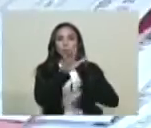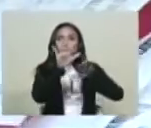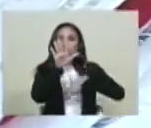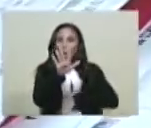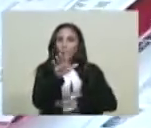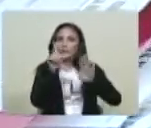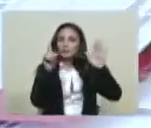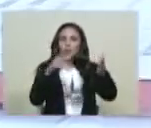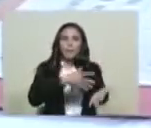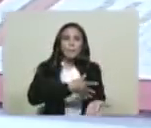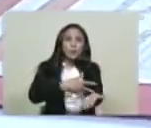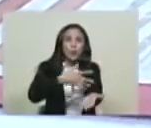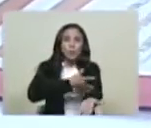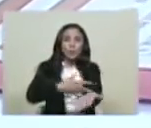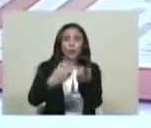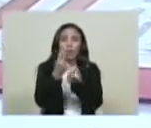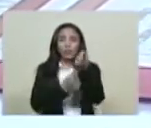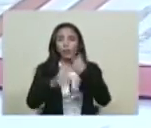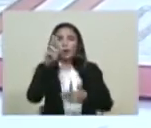64.970.156 millones de bolívares.